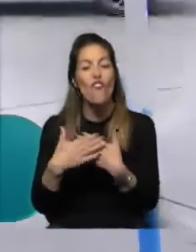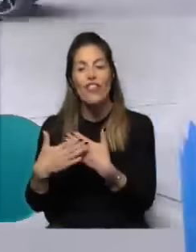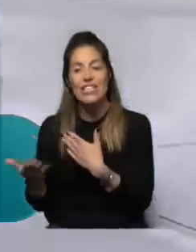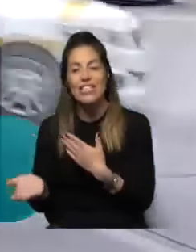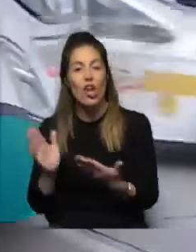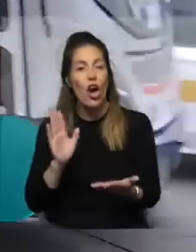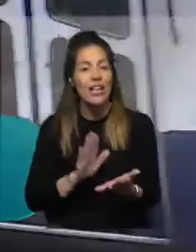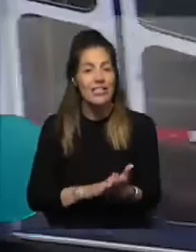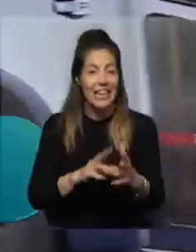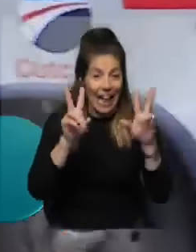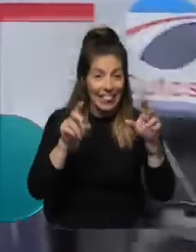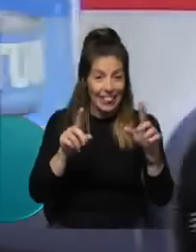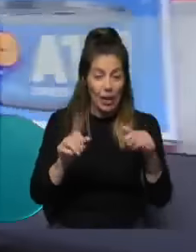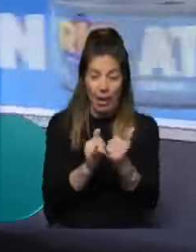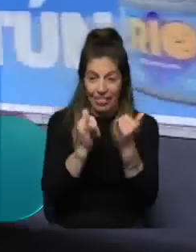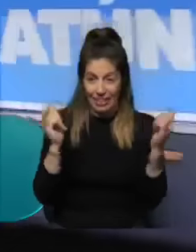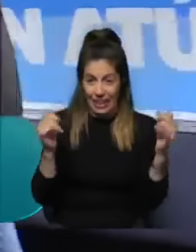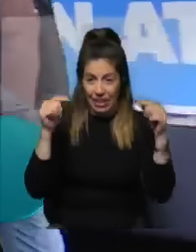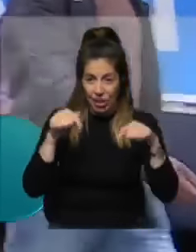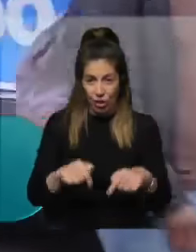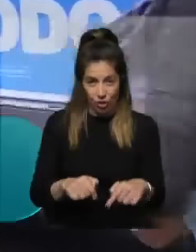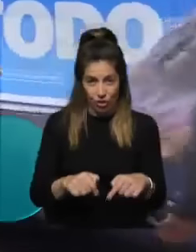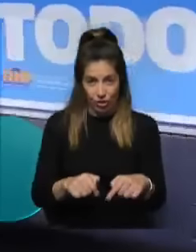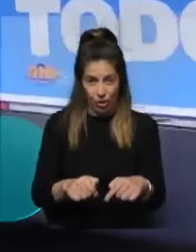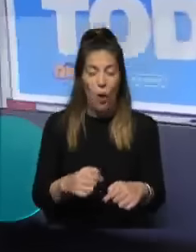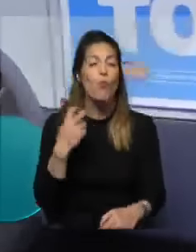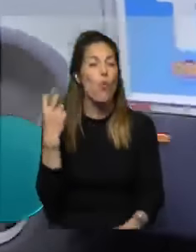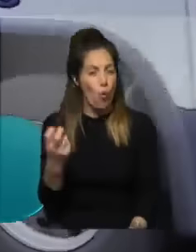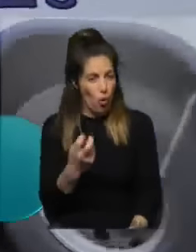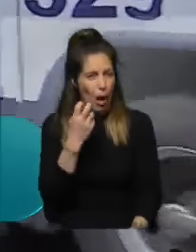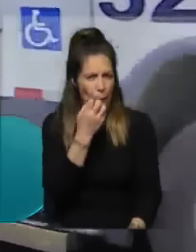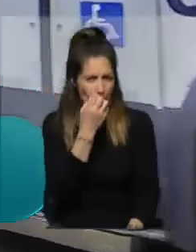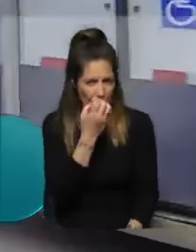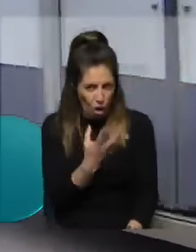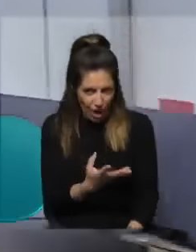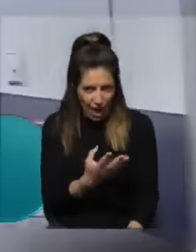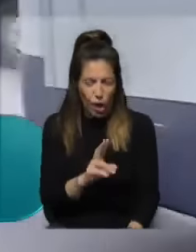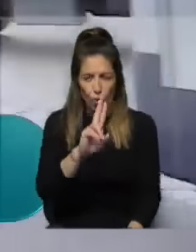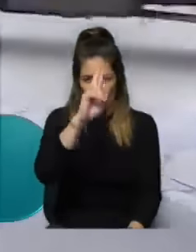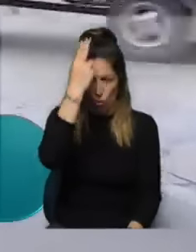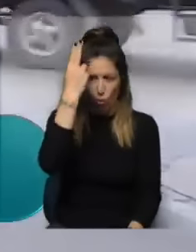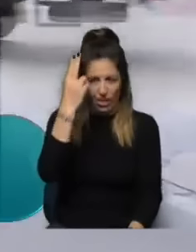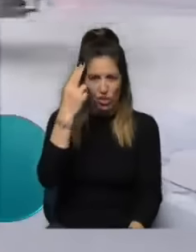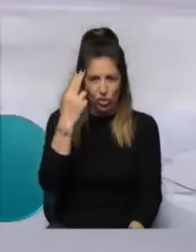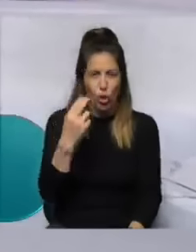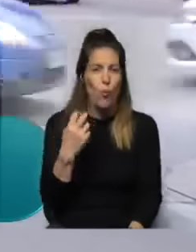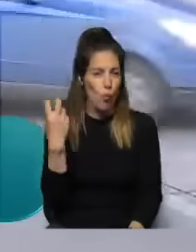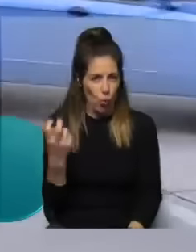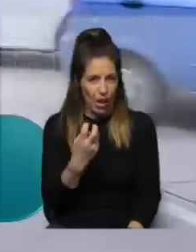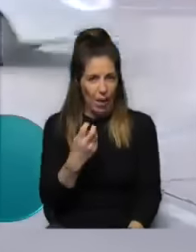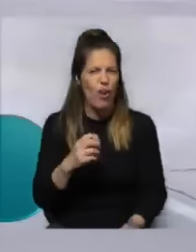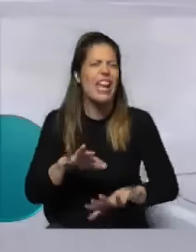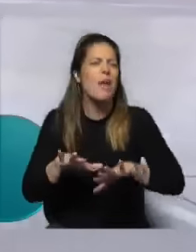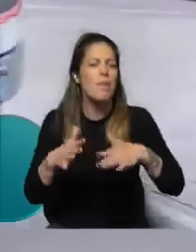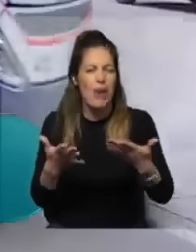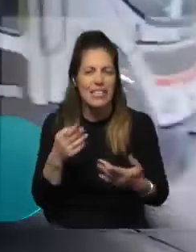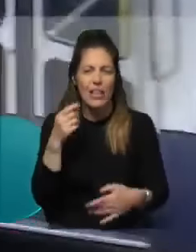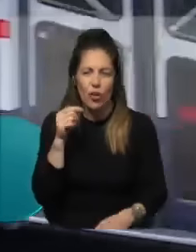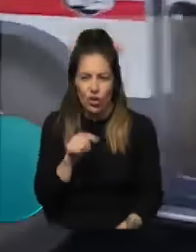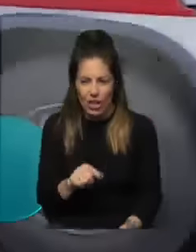acerca de la consigna del día de hoy. Intentamos mejorar los uruguayos y las uruguayas. ¿Qué nos pasa con